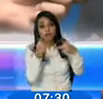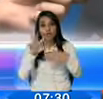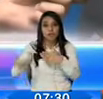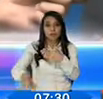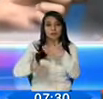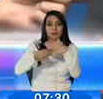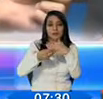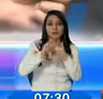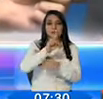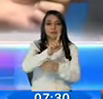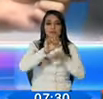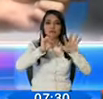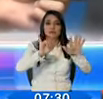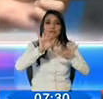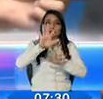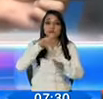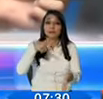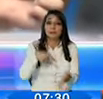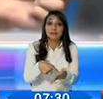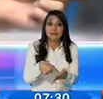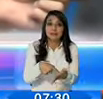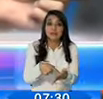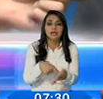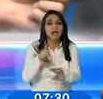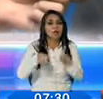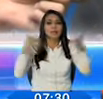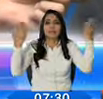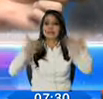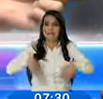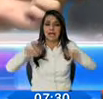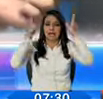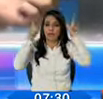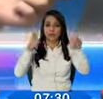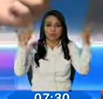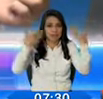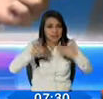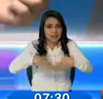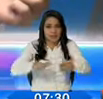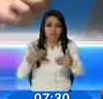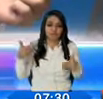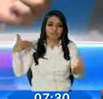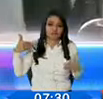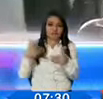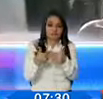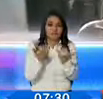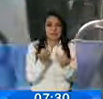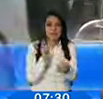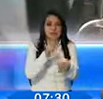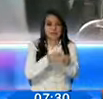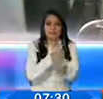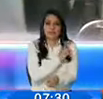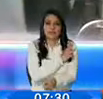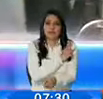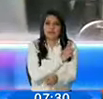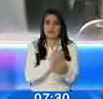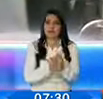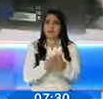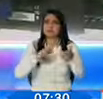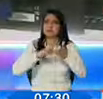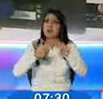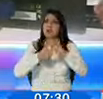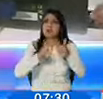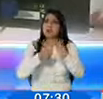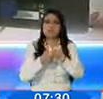complemento, 165.000, son graduados en periodos anteriores. No se presentó ningún tipo de